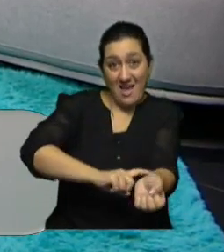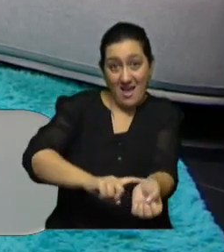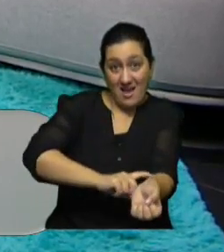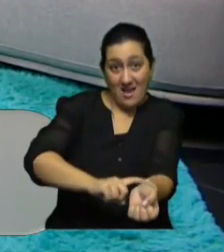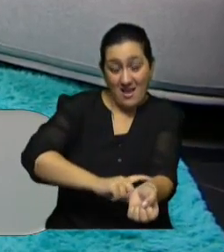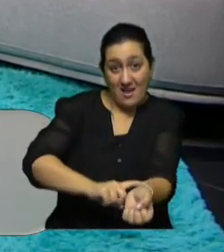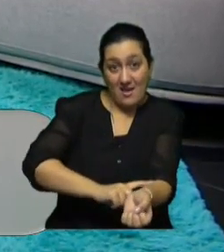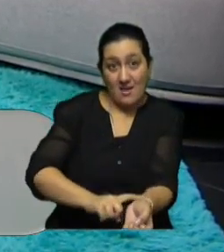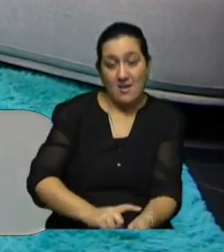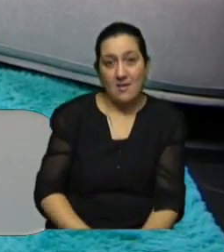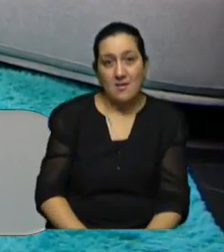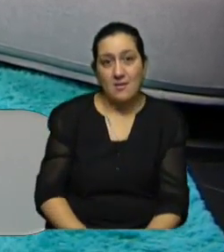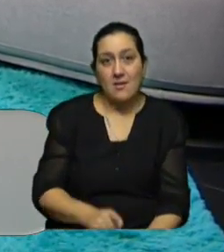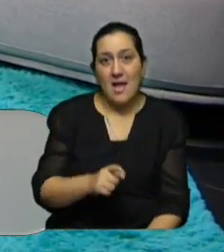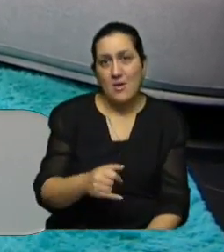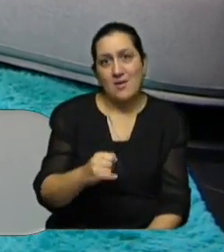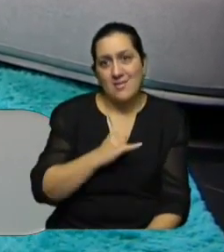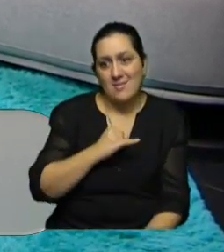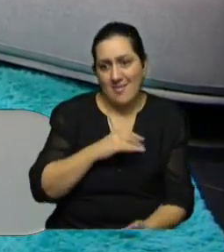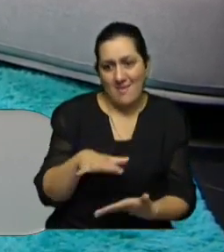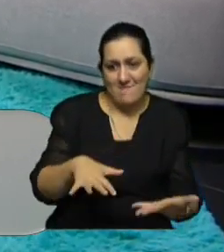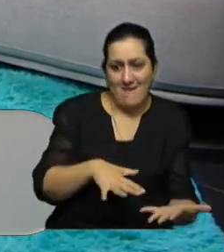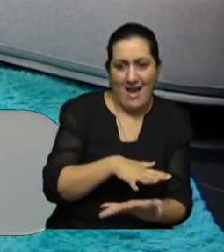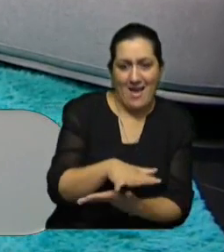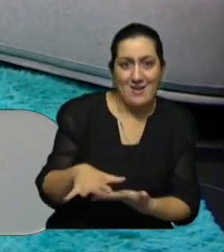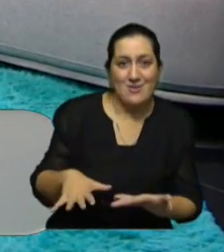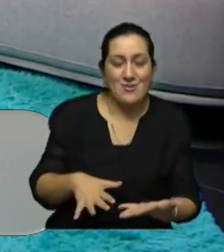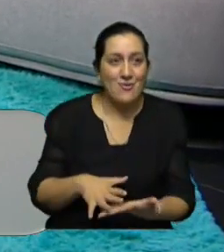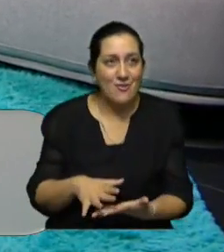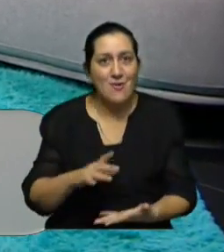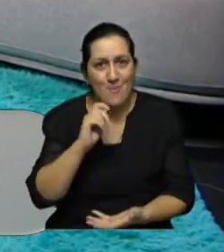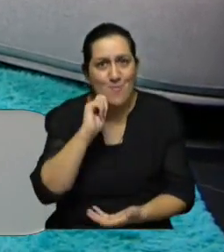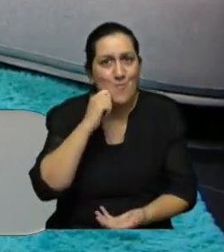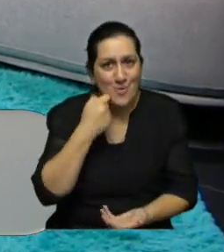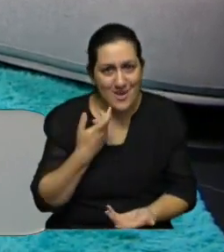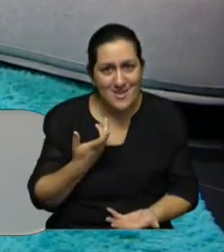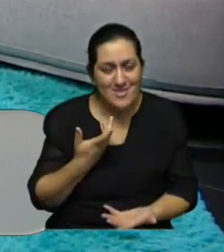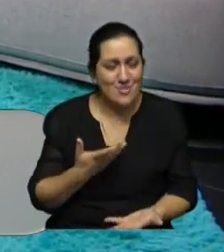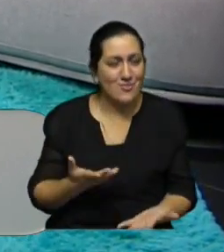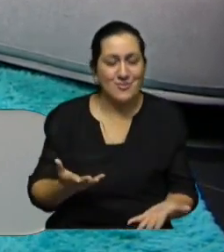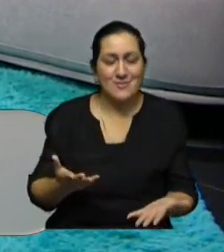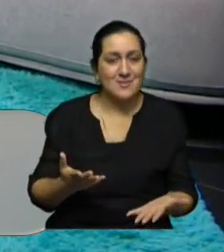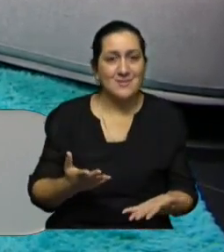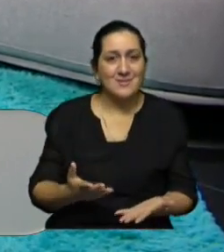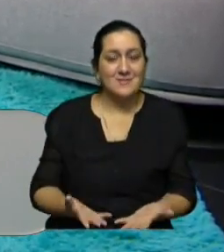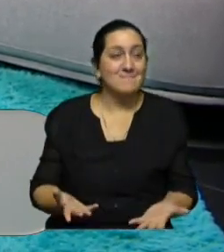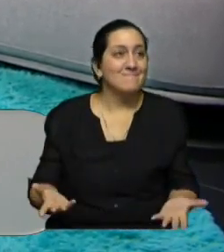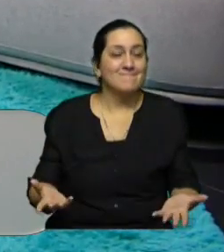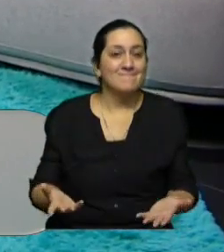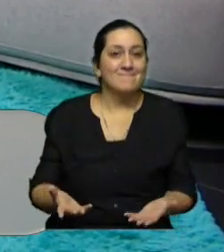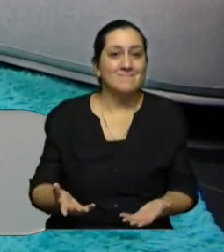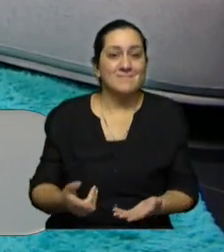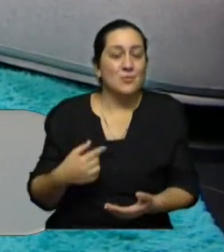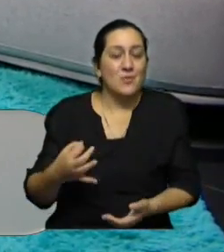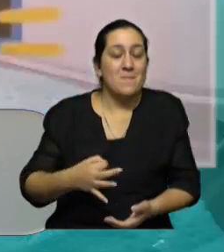que tiene una identidad barrial, digo, creo que es algo que es todo el, no sé, me va a llevar en mi